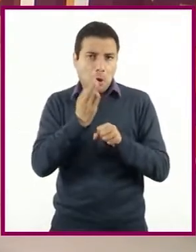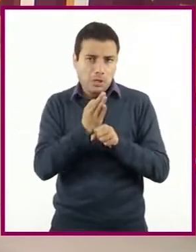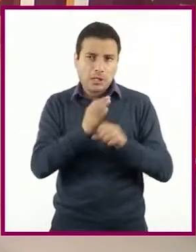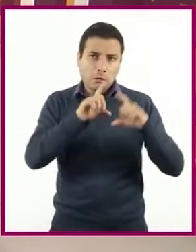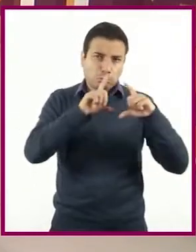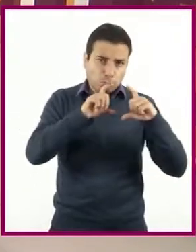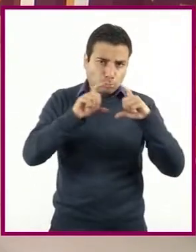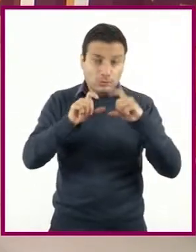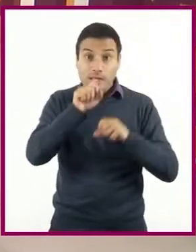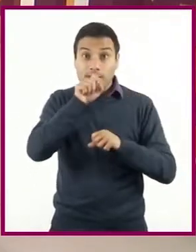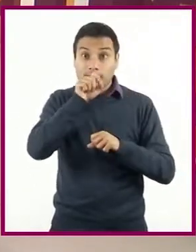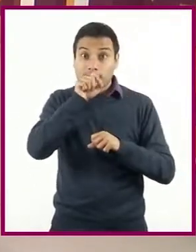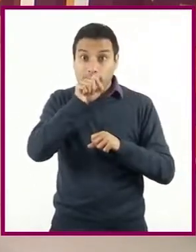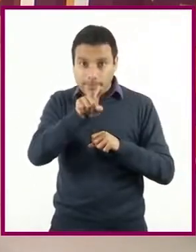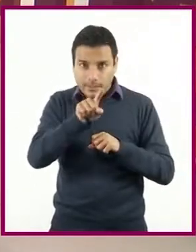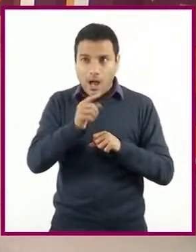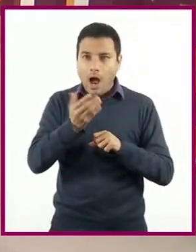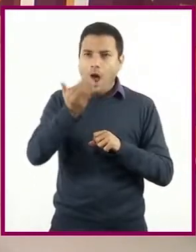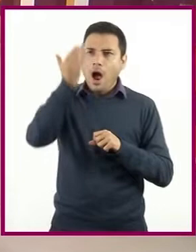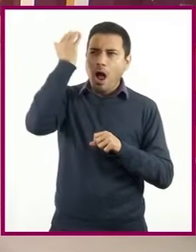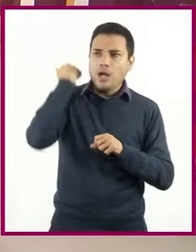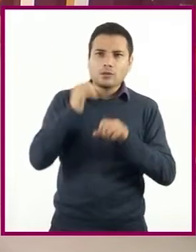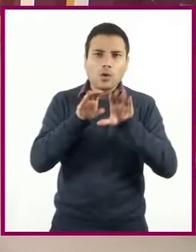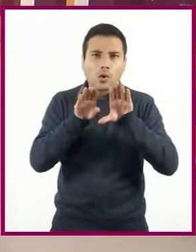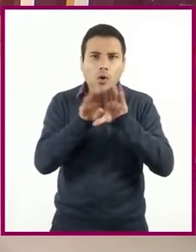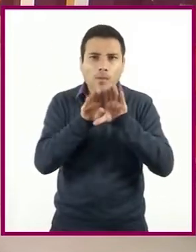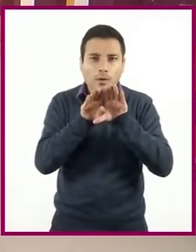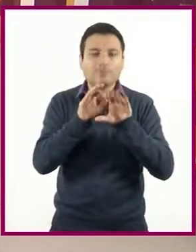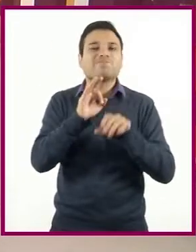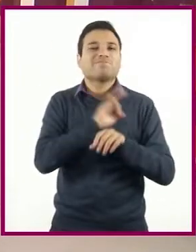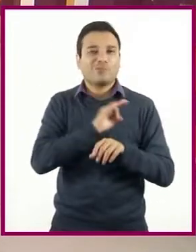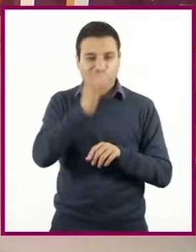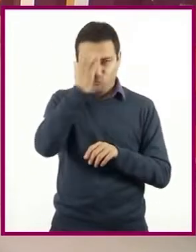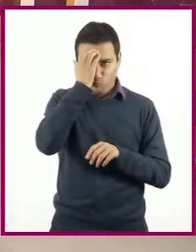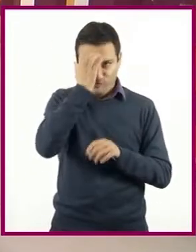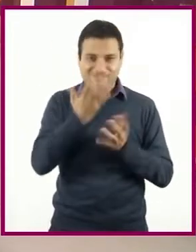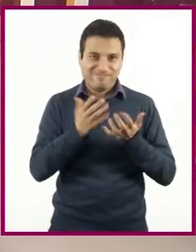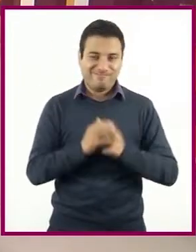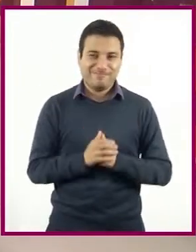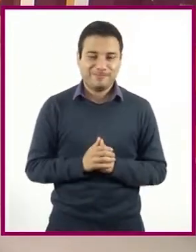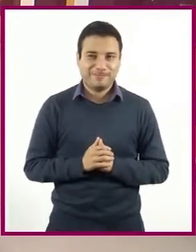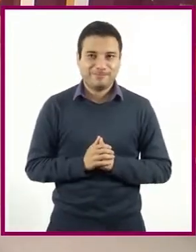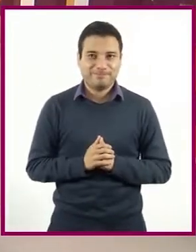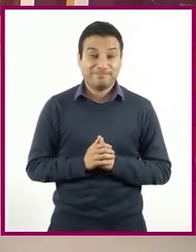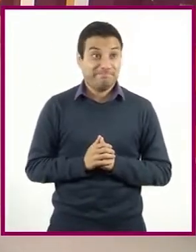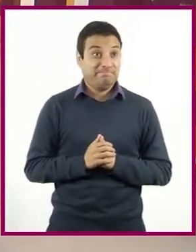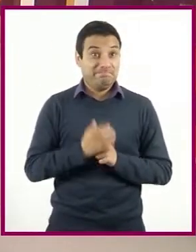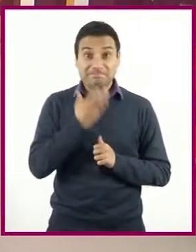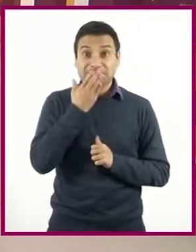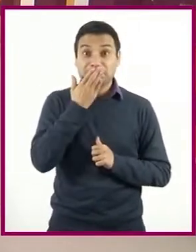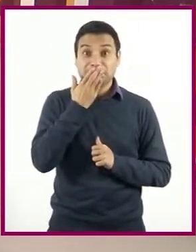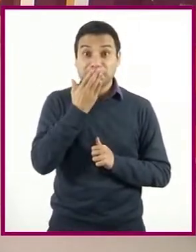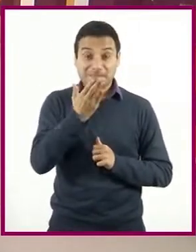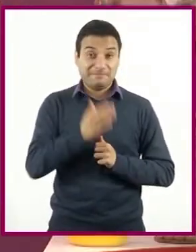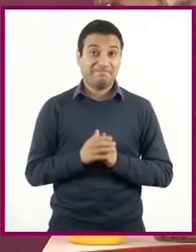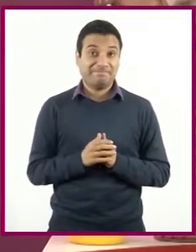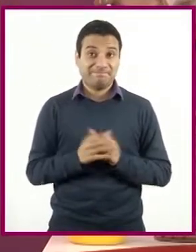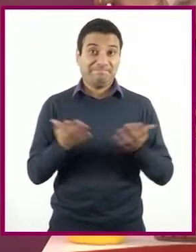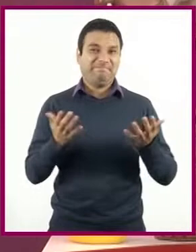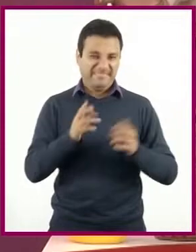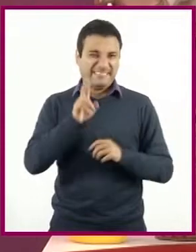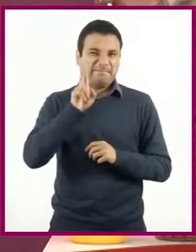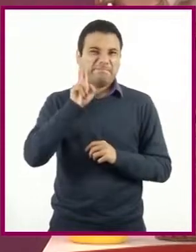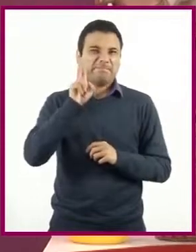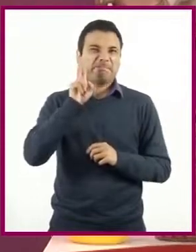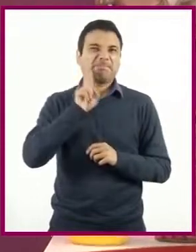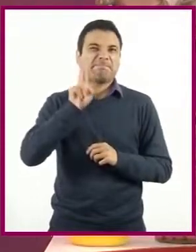también retroceder en el tiempo para ver cómo fueron diversos momentos del pasado. ¡Perfecto! Entonces, ¿qué les